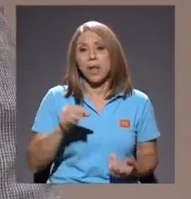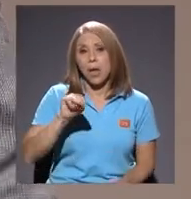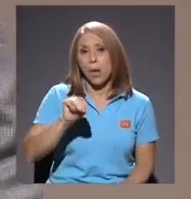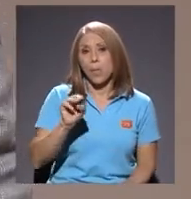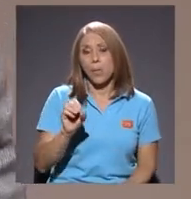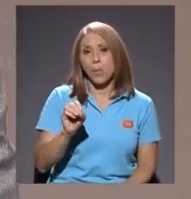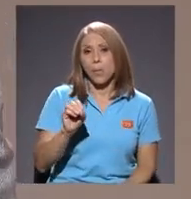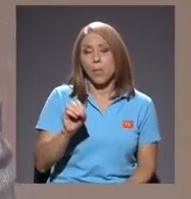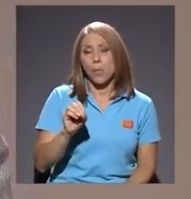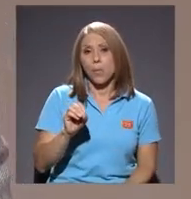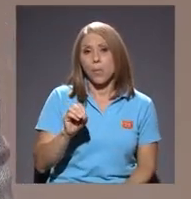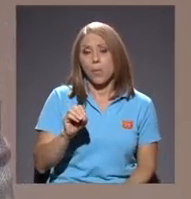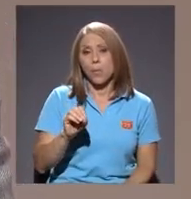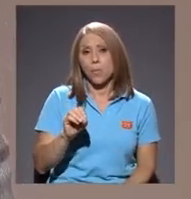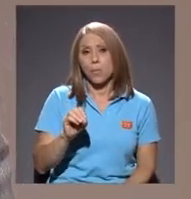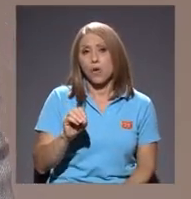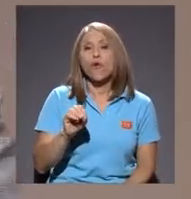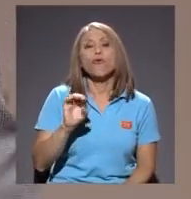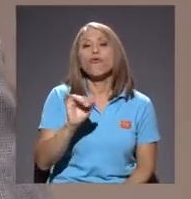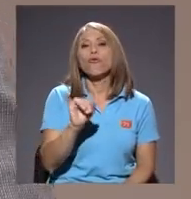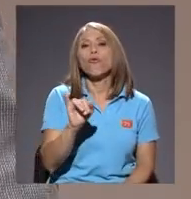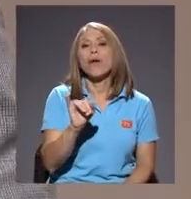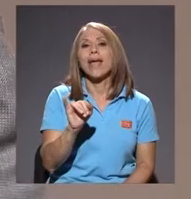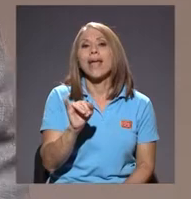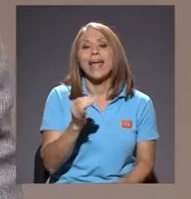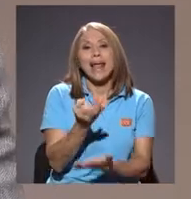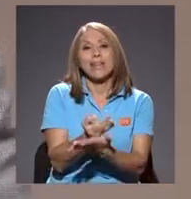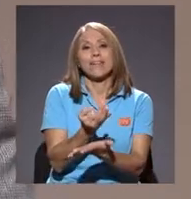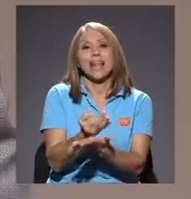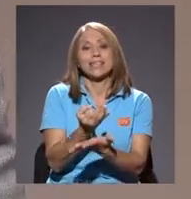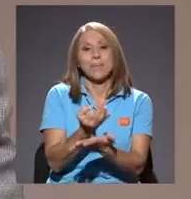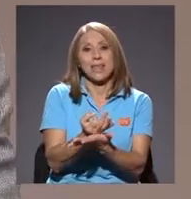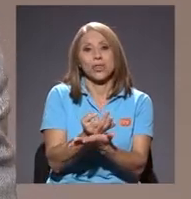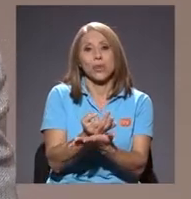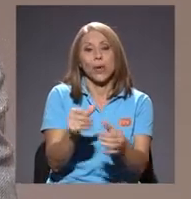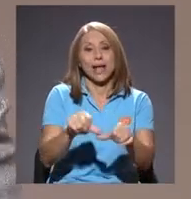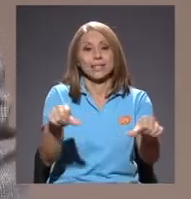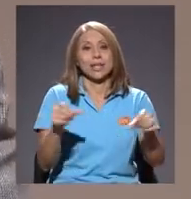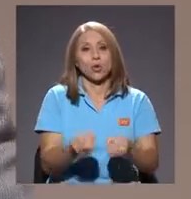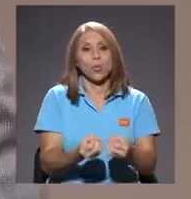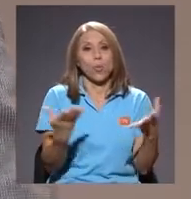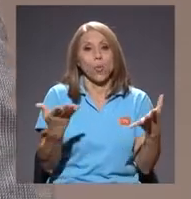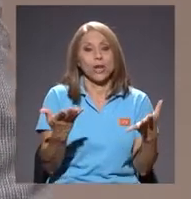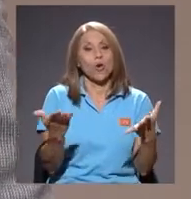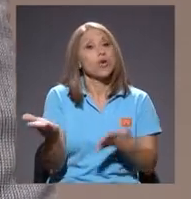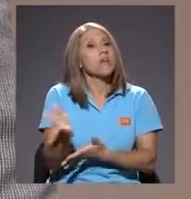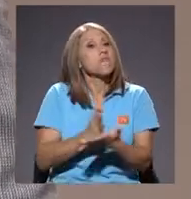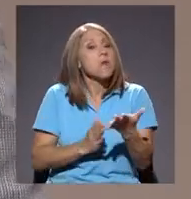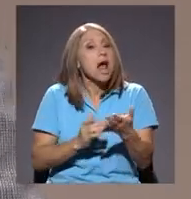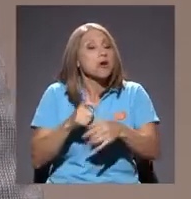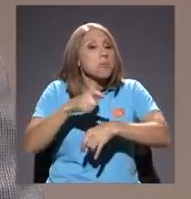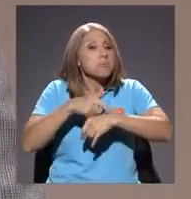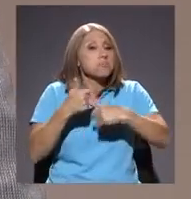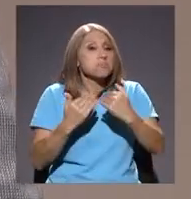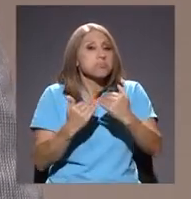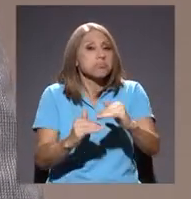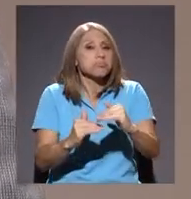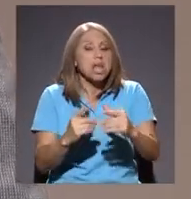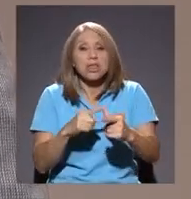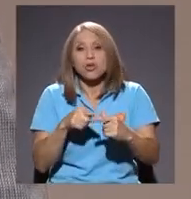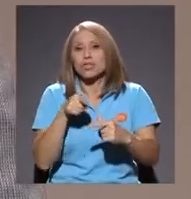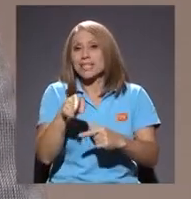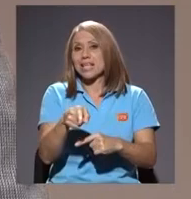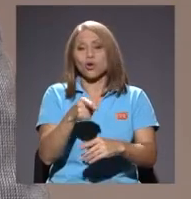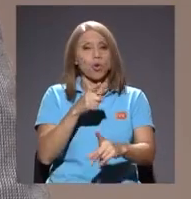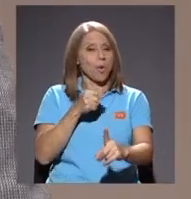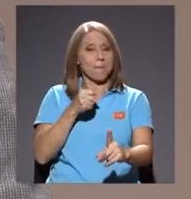perdón fue el financiamiento al sector público que fue transitorio de verdad entonces ese efecto no impacto